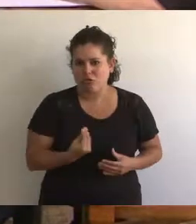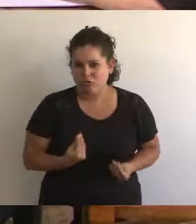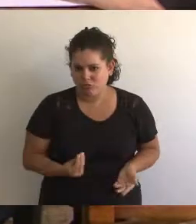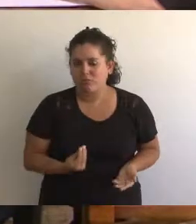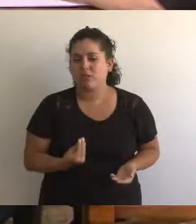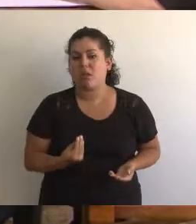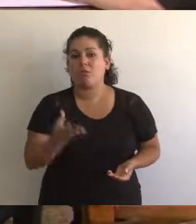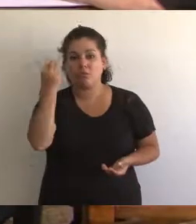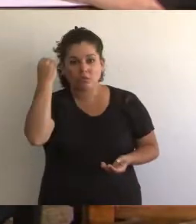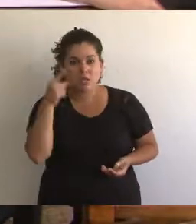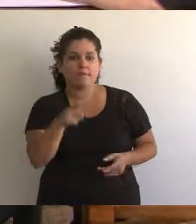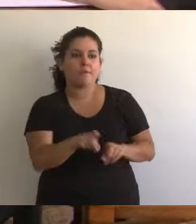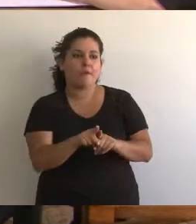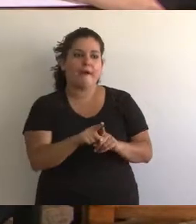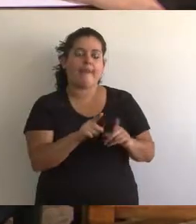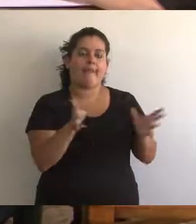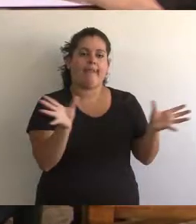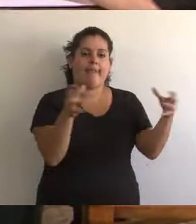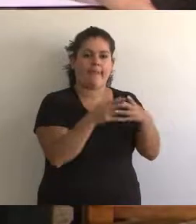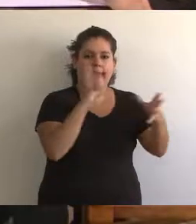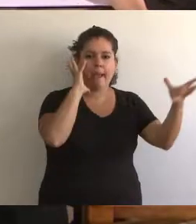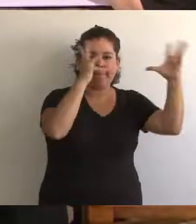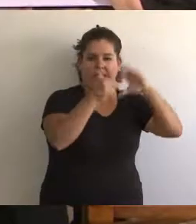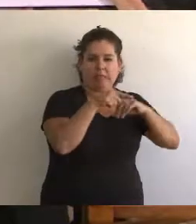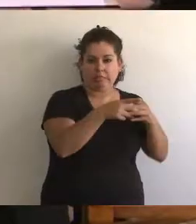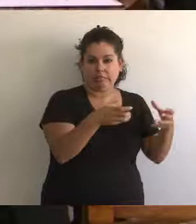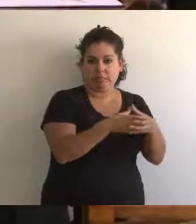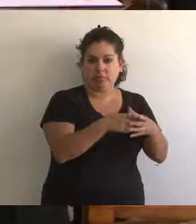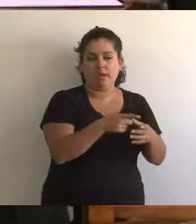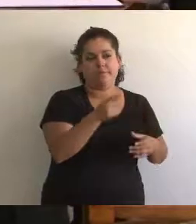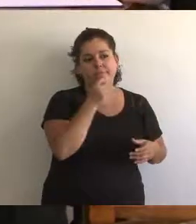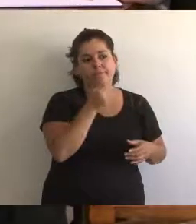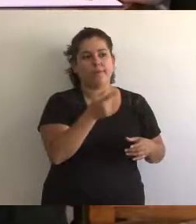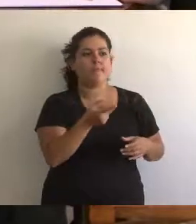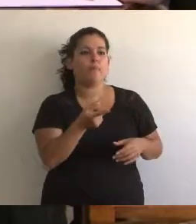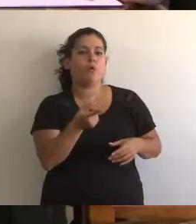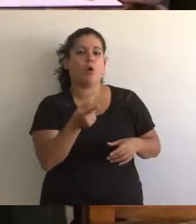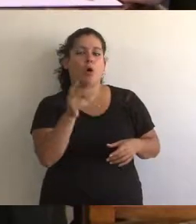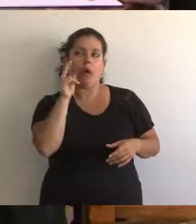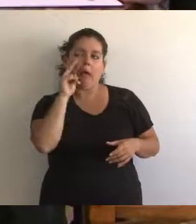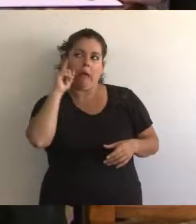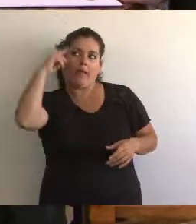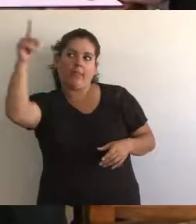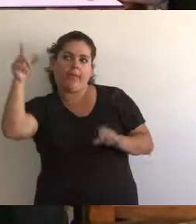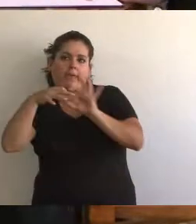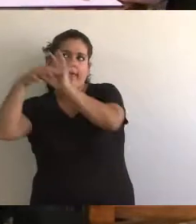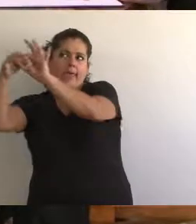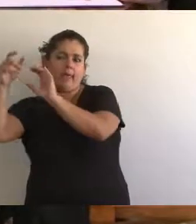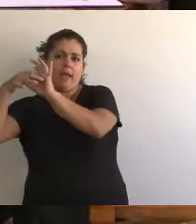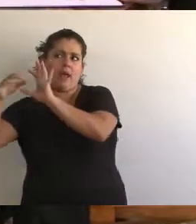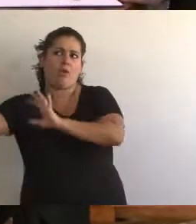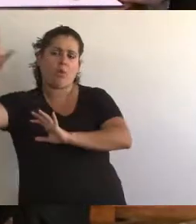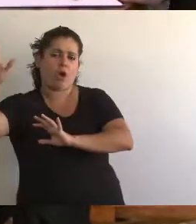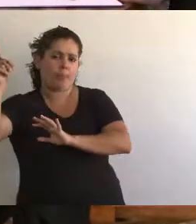veces, desde concepciones ambientalistas, desde miradas eurocentristas, nos